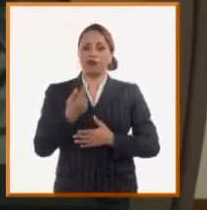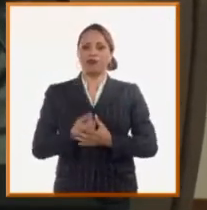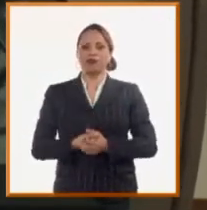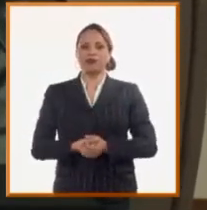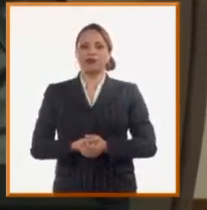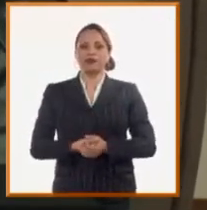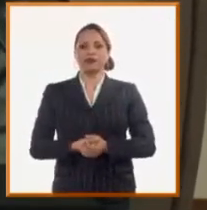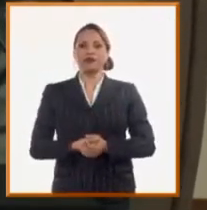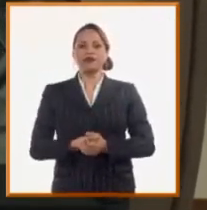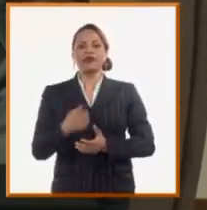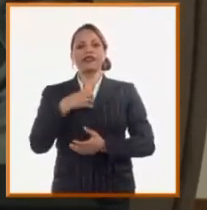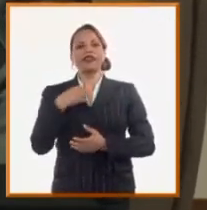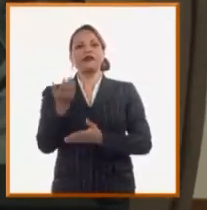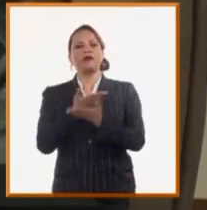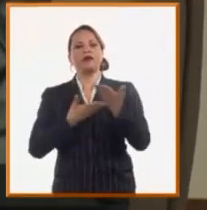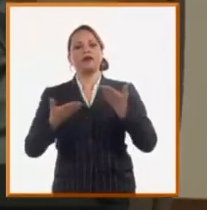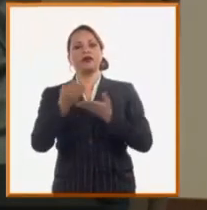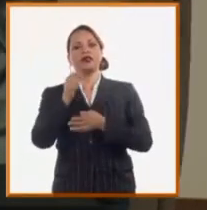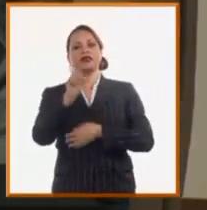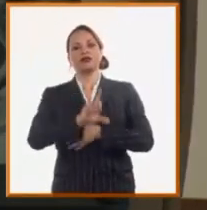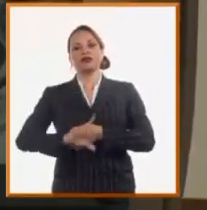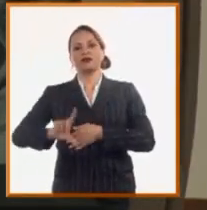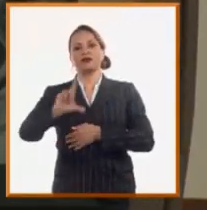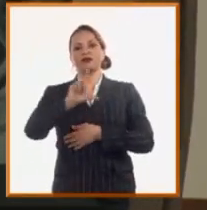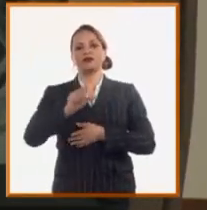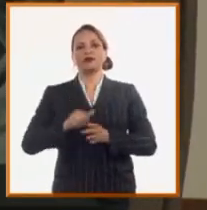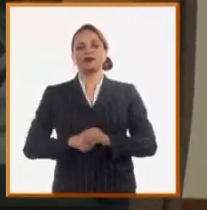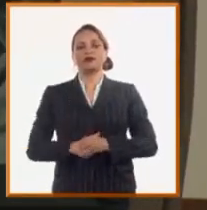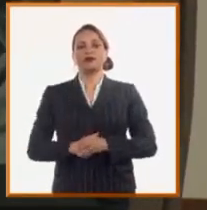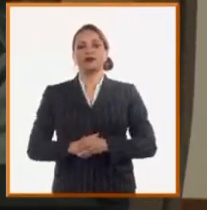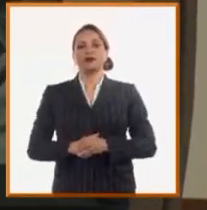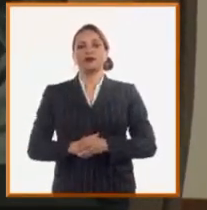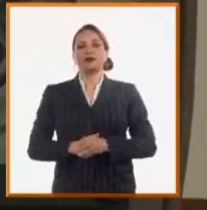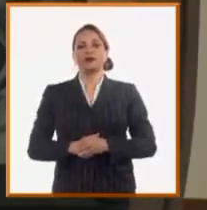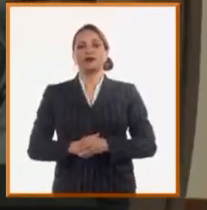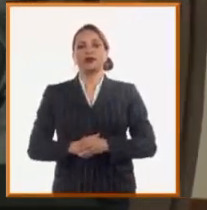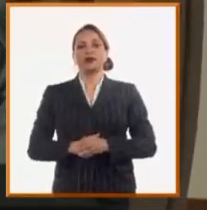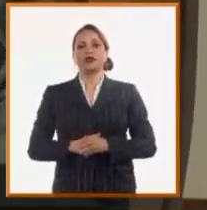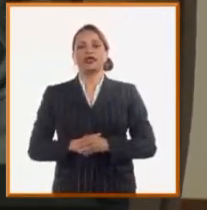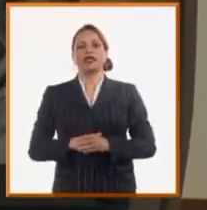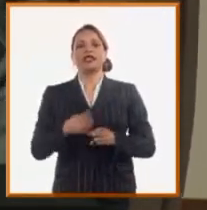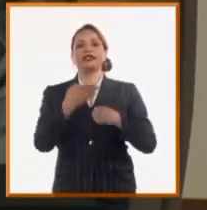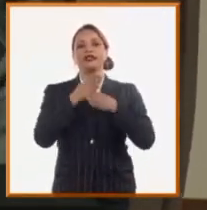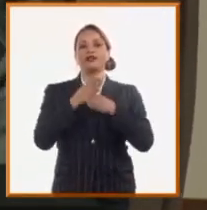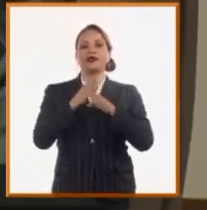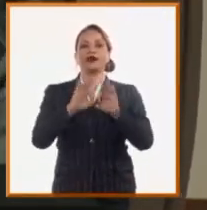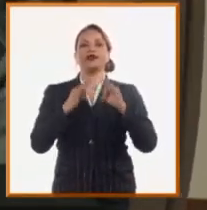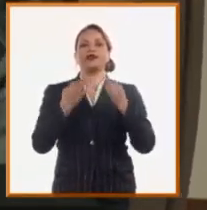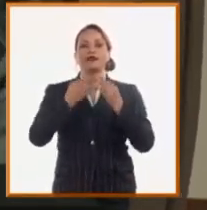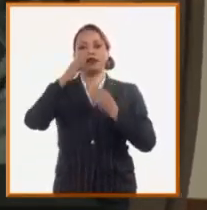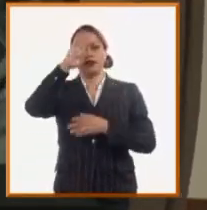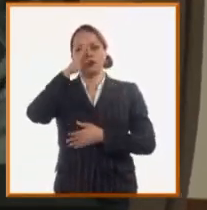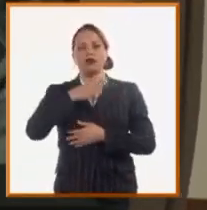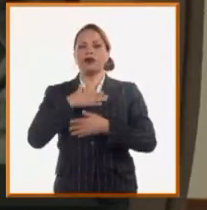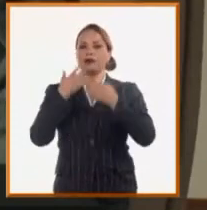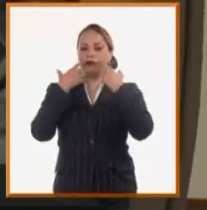Tenemos tanta armonía social. Mantenemos el concepto de familia cubana.